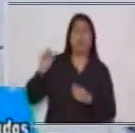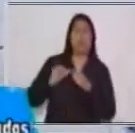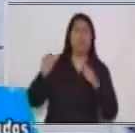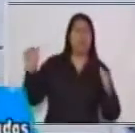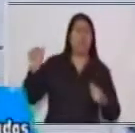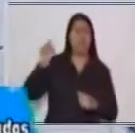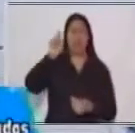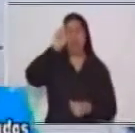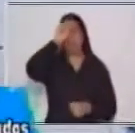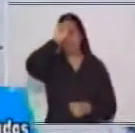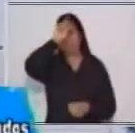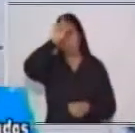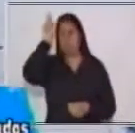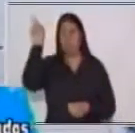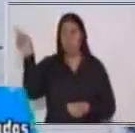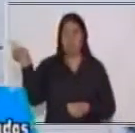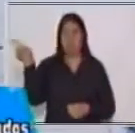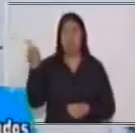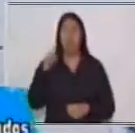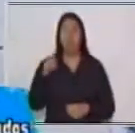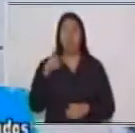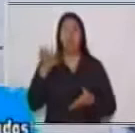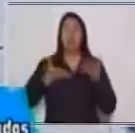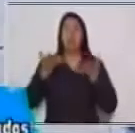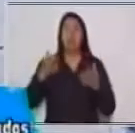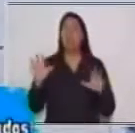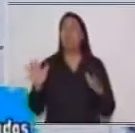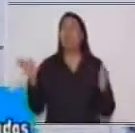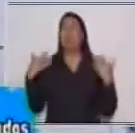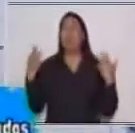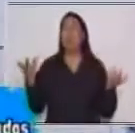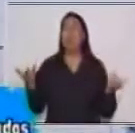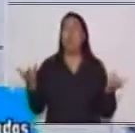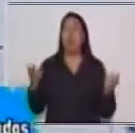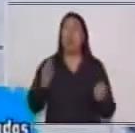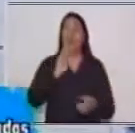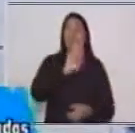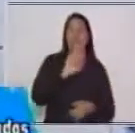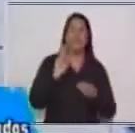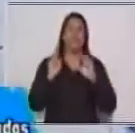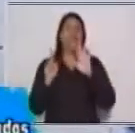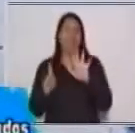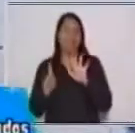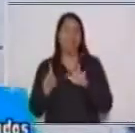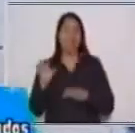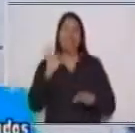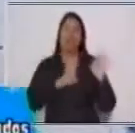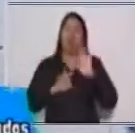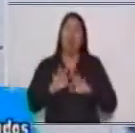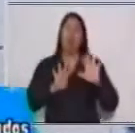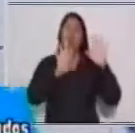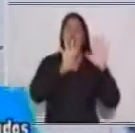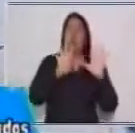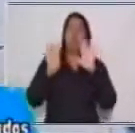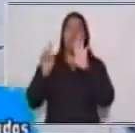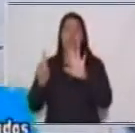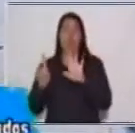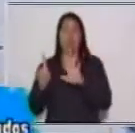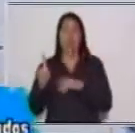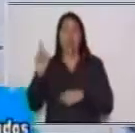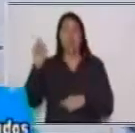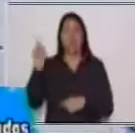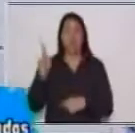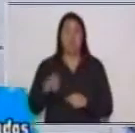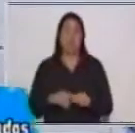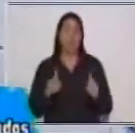Oriente Medio, la temperatura está a 36 grados centígrados o 96 grados Fahrenheit. Entonces, si